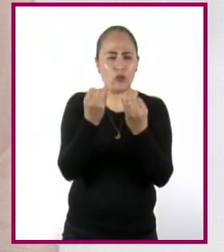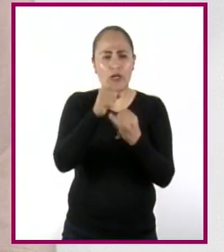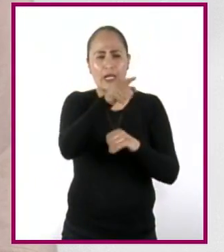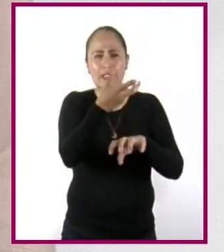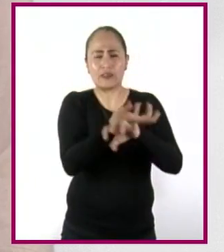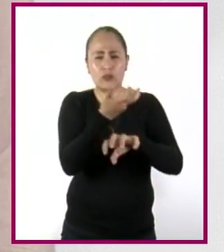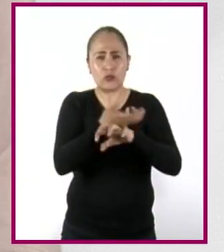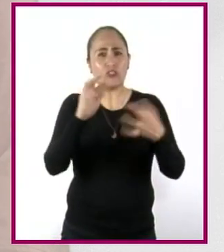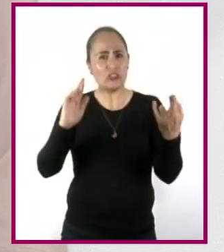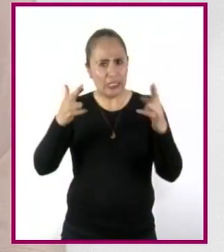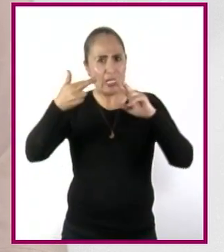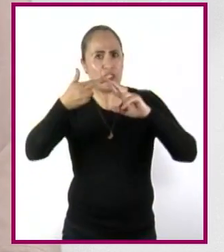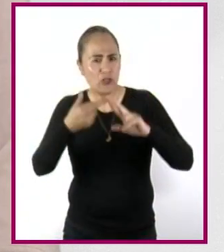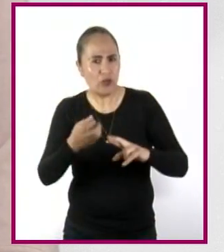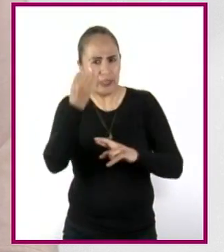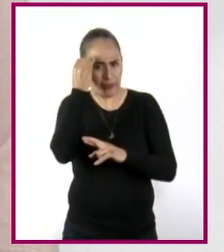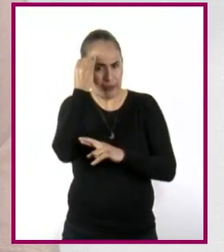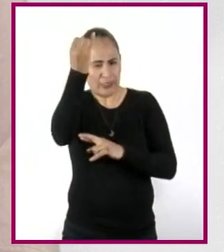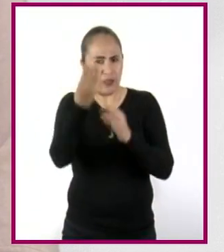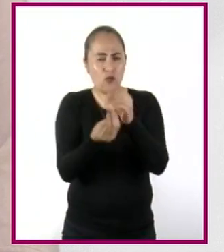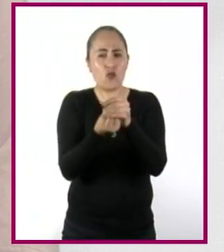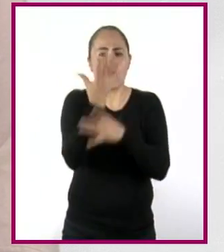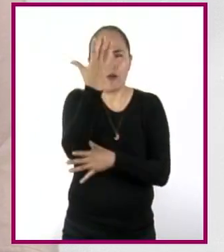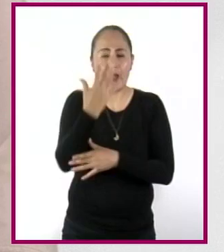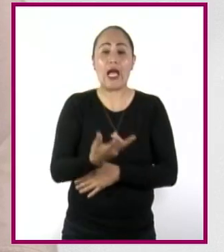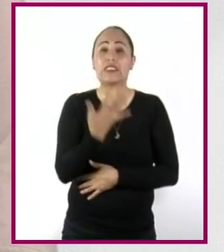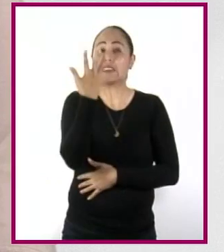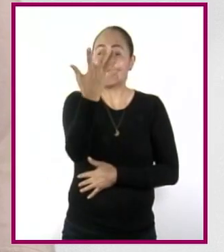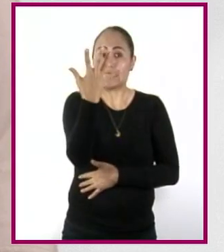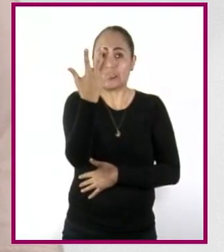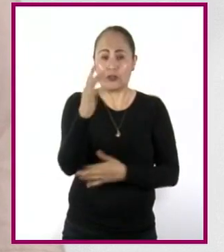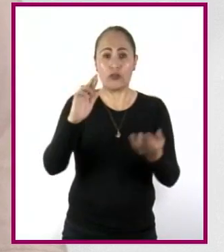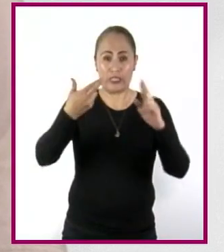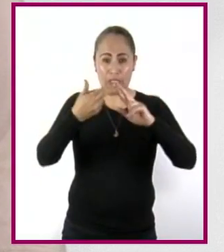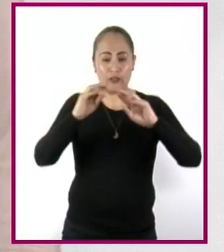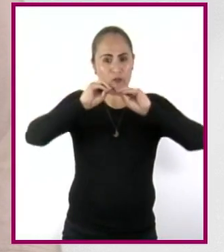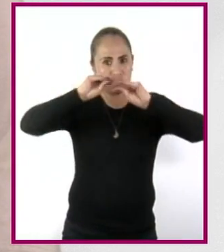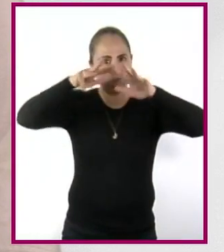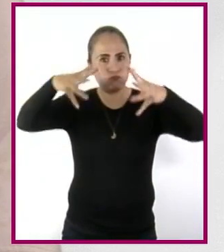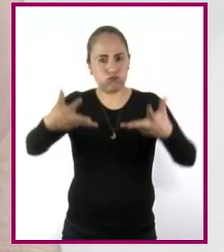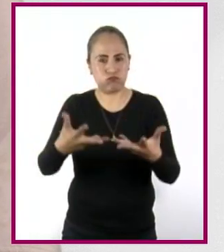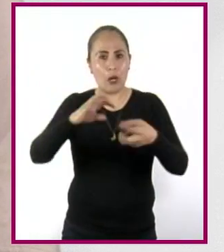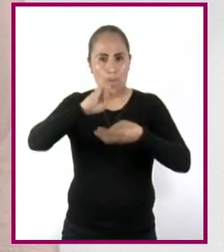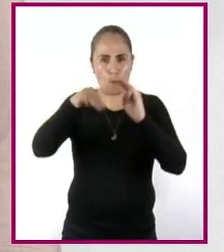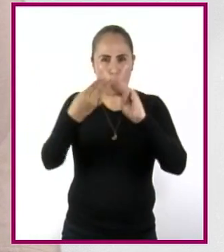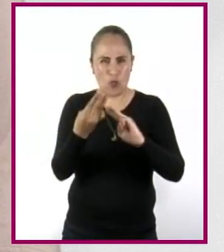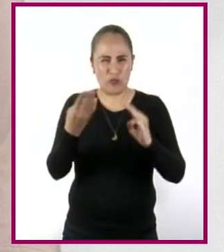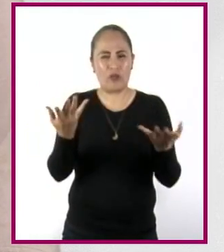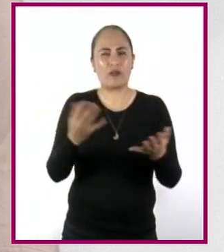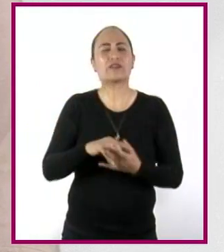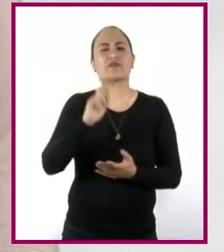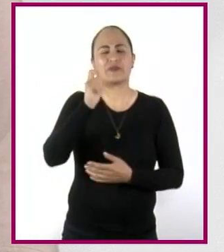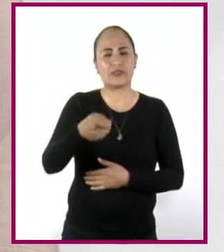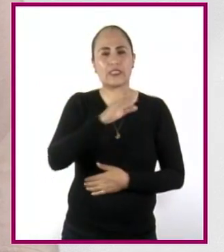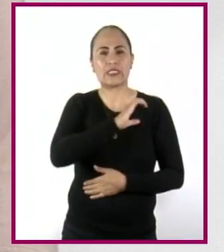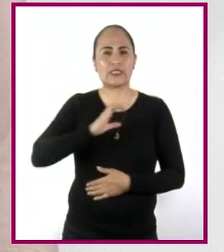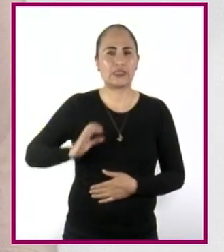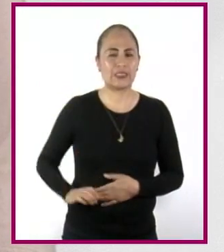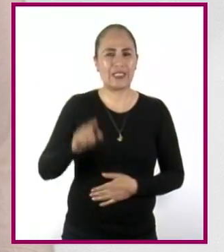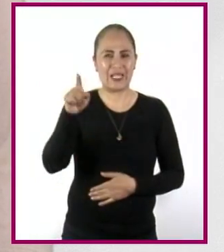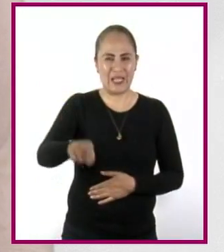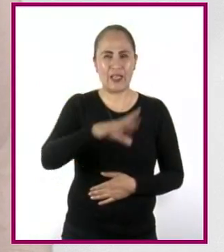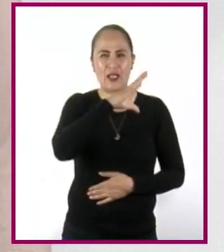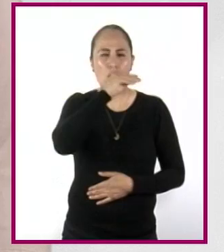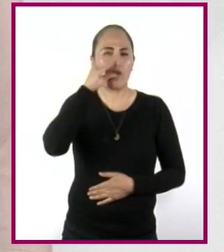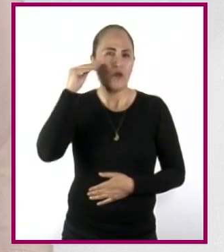buscaban las alturas. Al menos 5 de ellas han penetrado en todo el mundo y la más interesante es la expresión cristiana de los